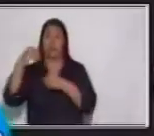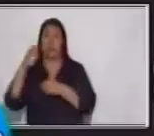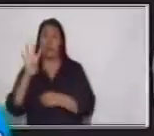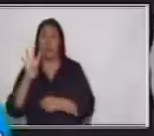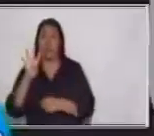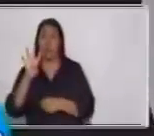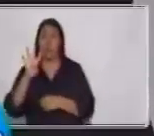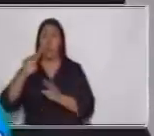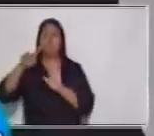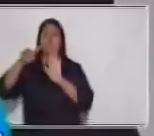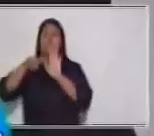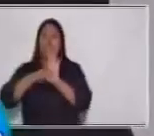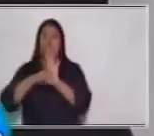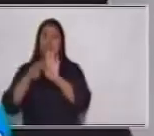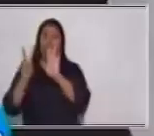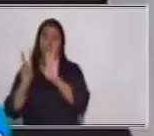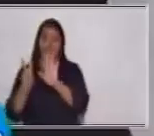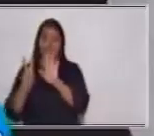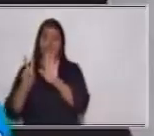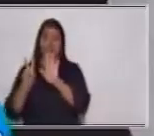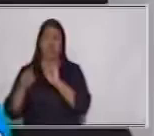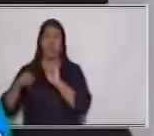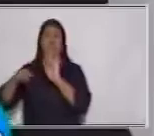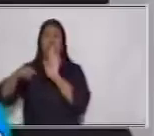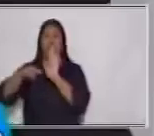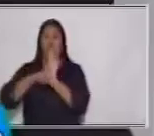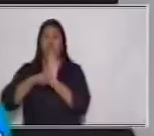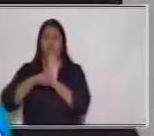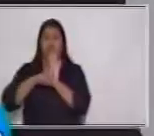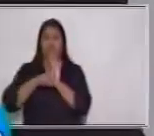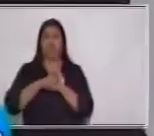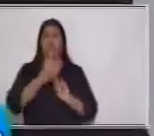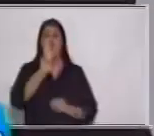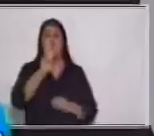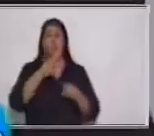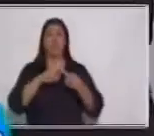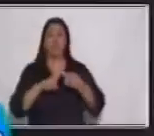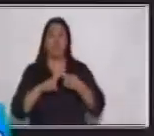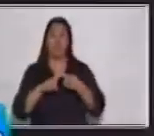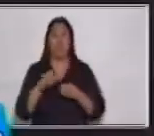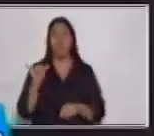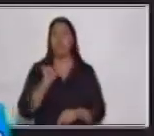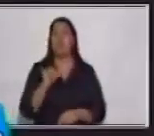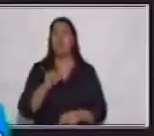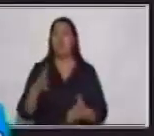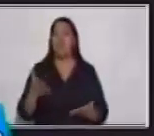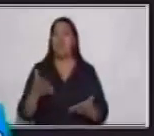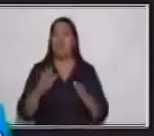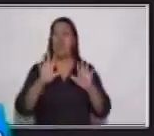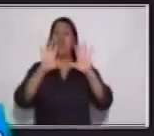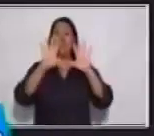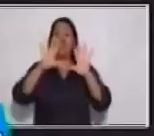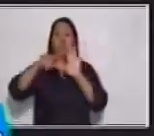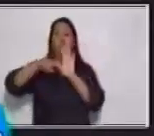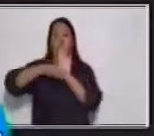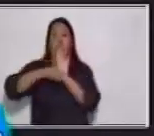menos 7, menos 3x, igual 10 menos